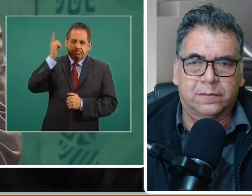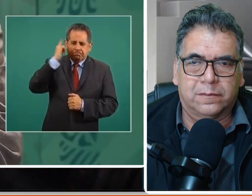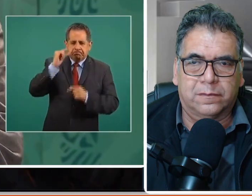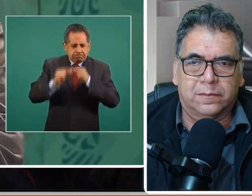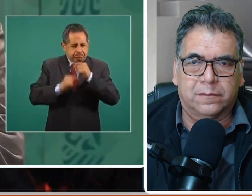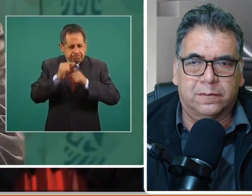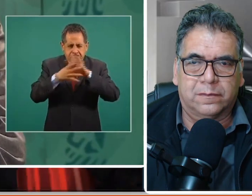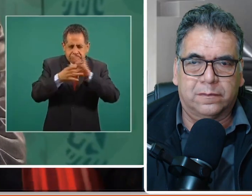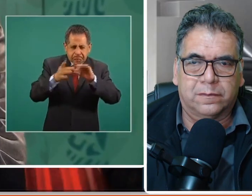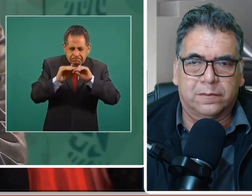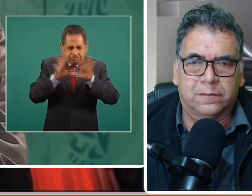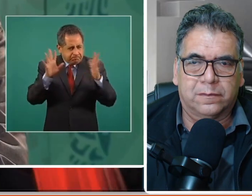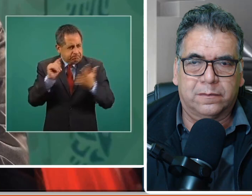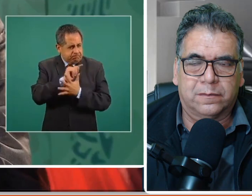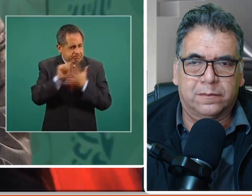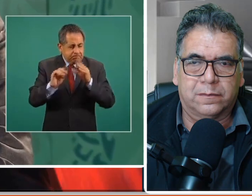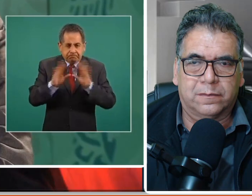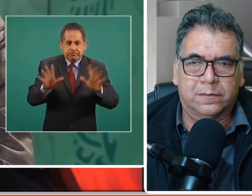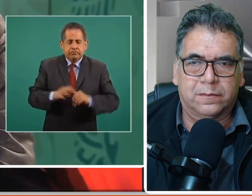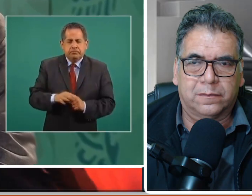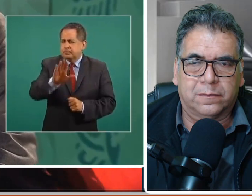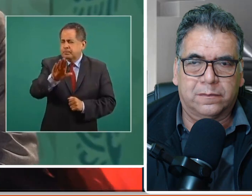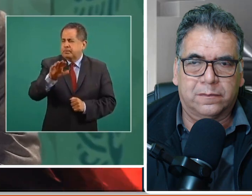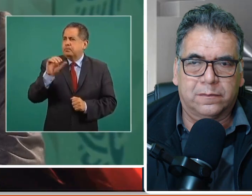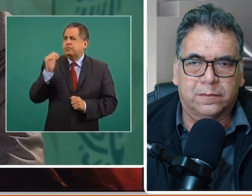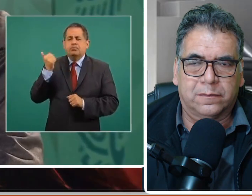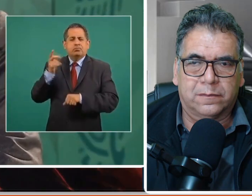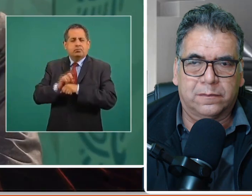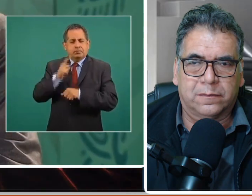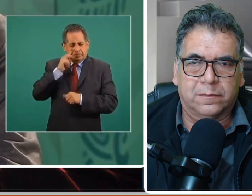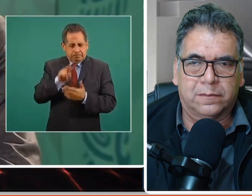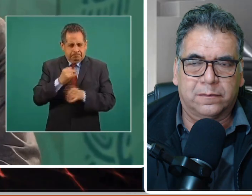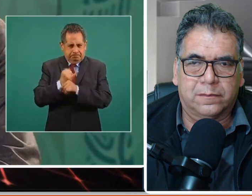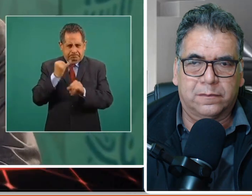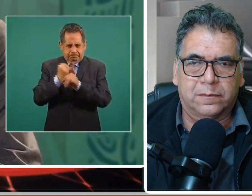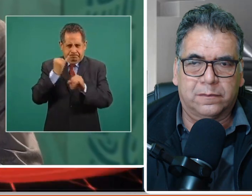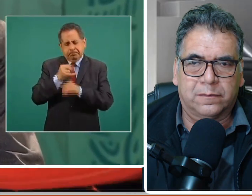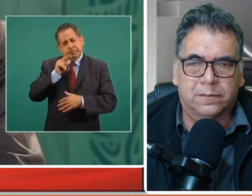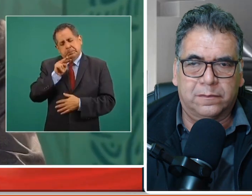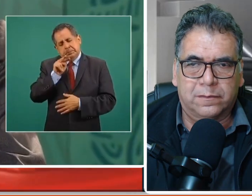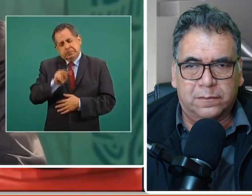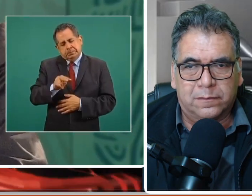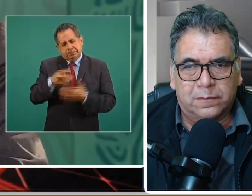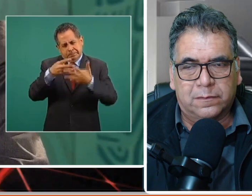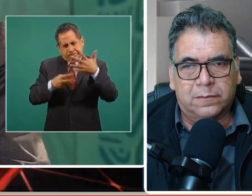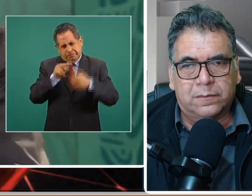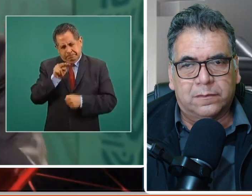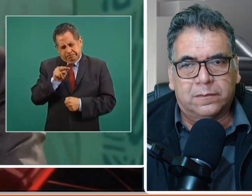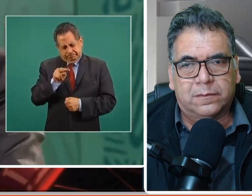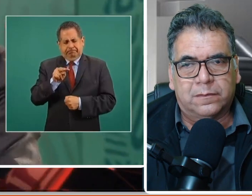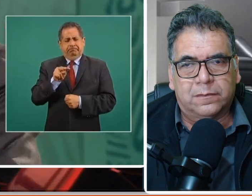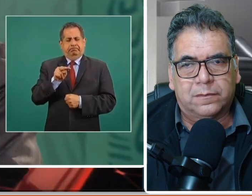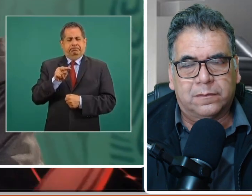aclarándose, porque el otro día leí en redes sociales un texto que me llamó mucho la atención. Dice,